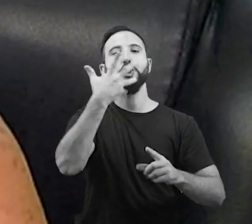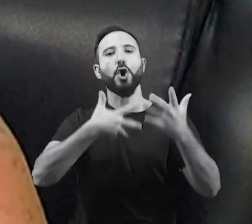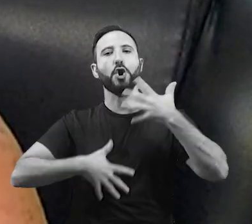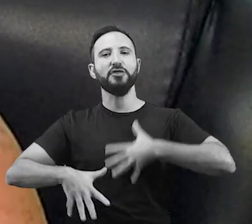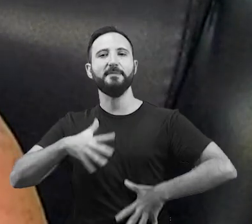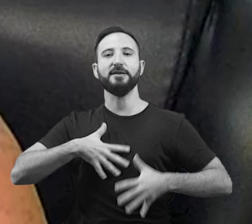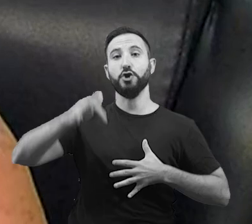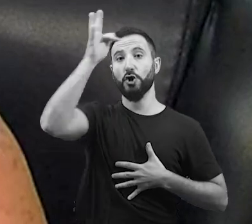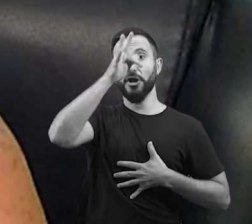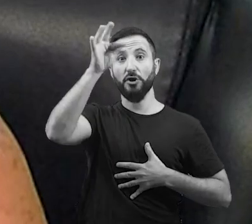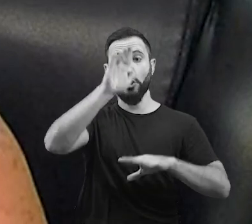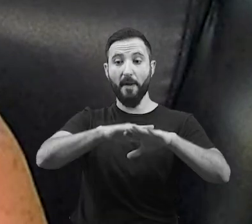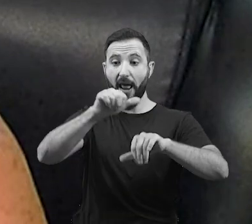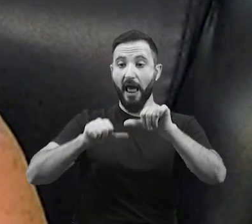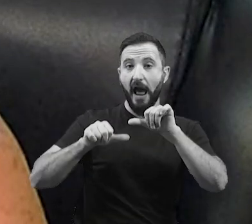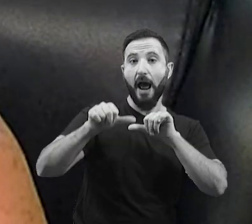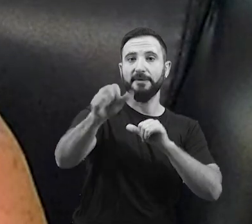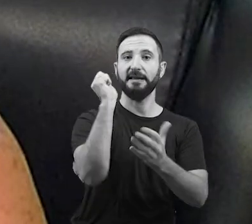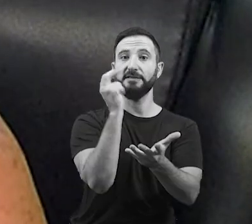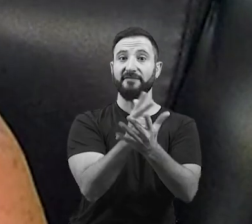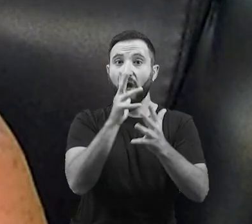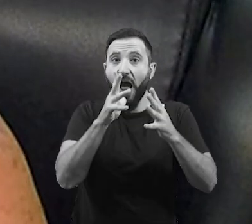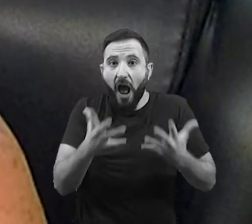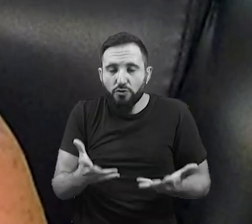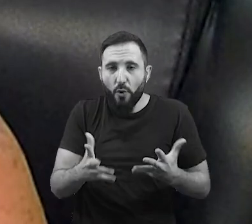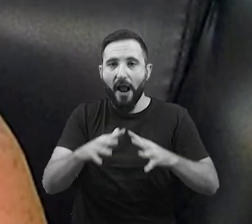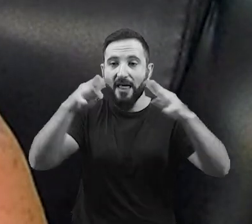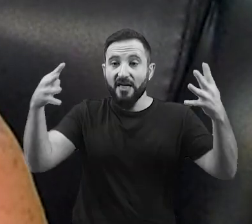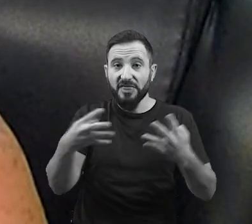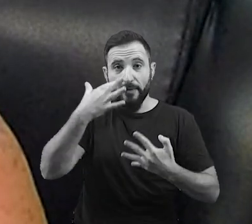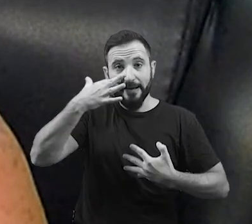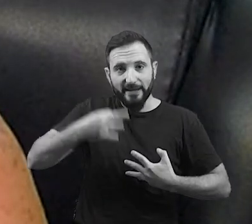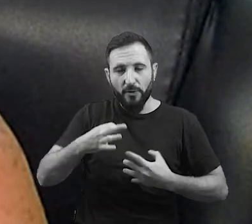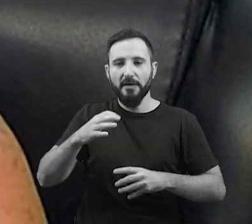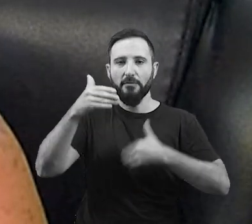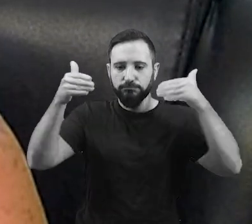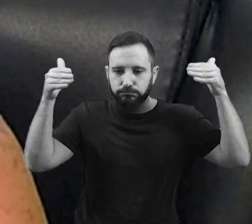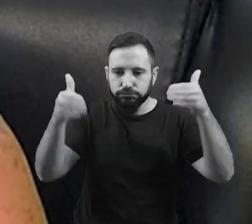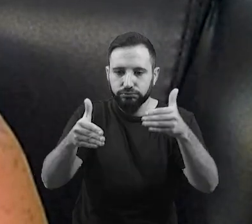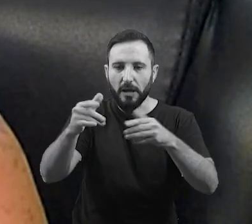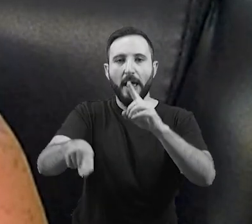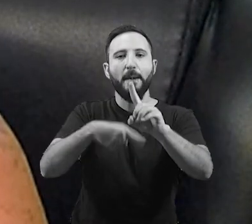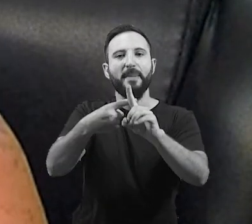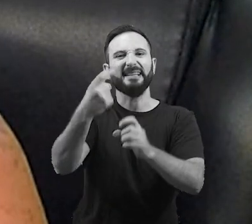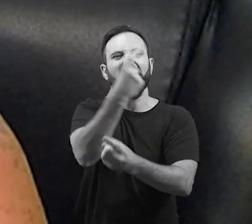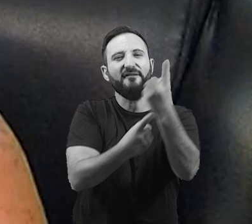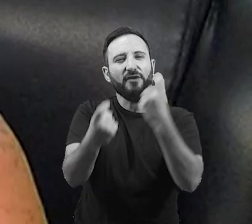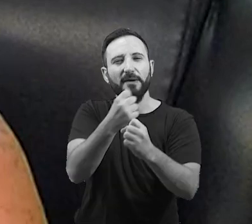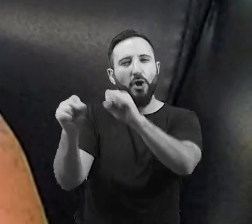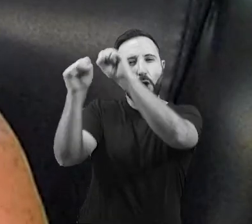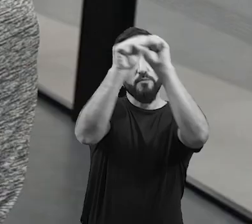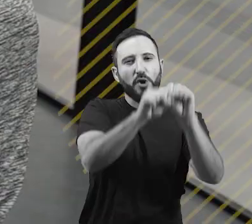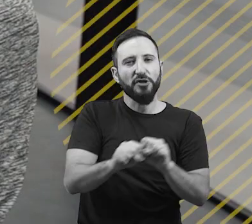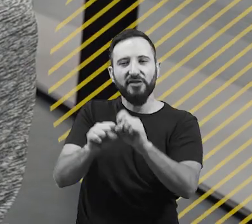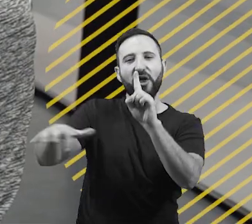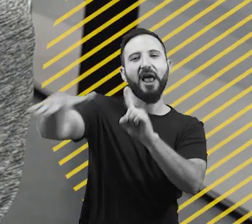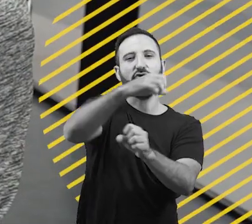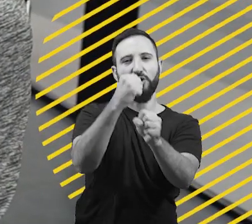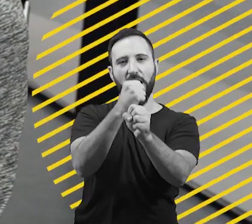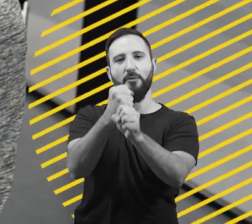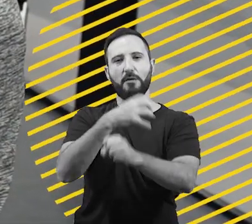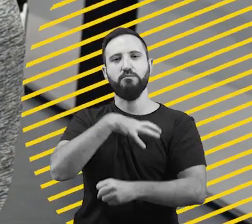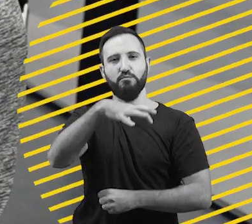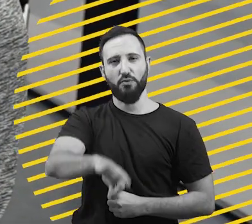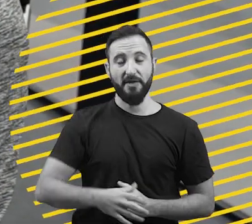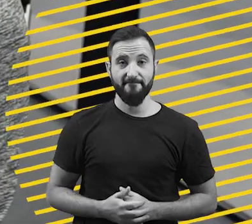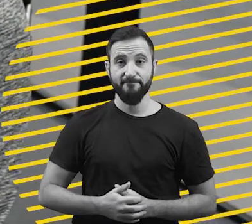abordar los desafíos actuales en el campo de la ciberseguridad y contribuir a la protección de la información en sus entornos laborales. El perfil